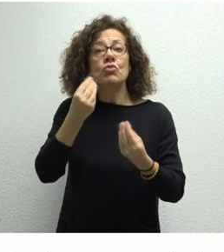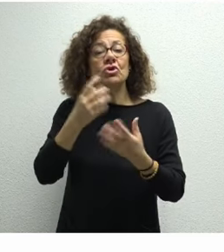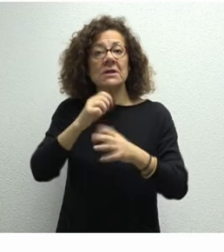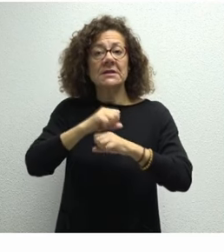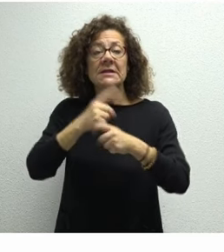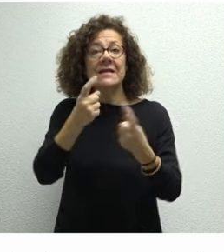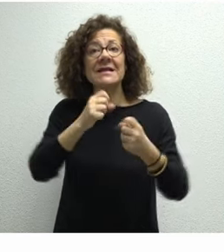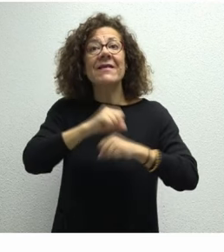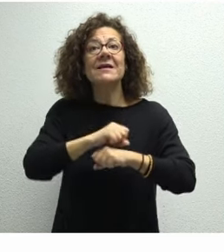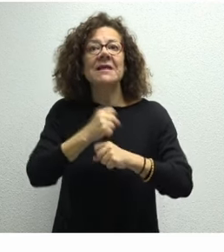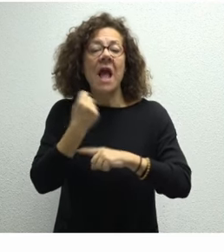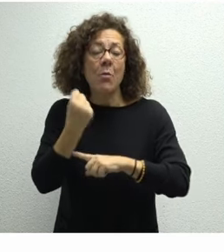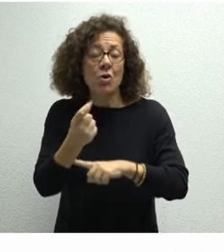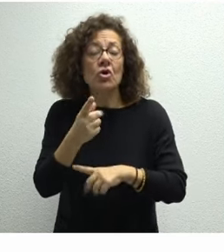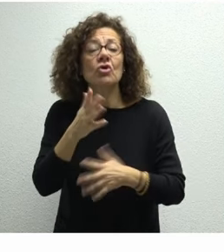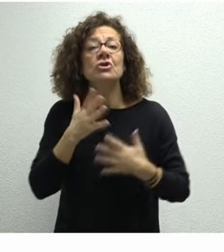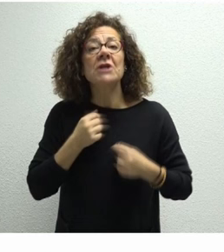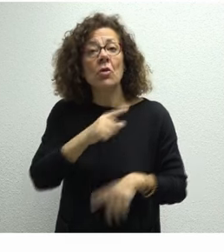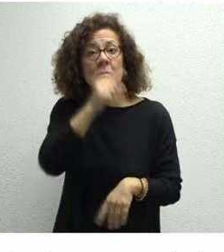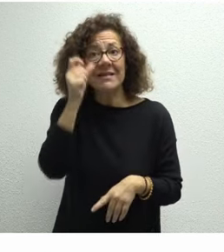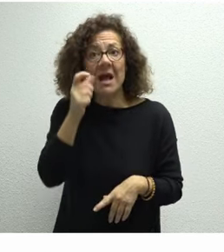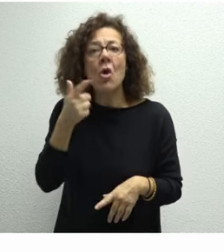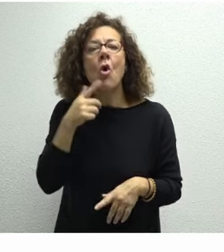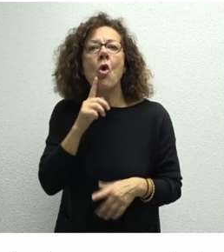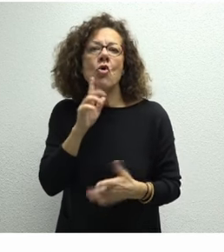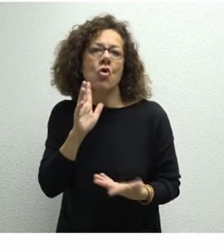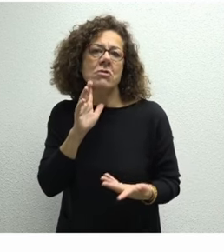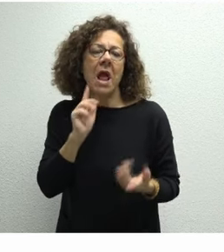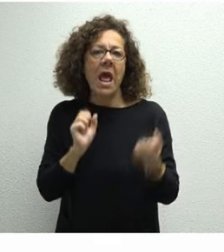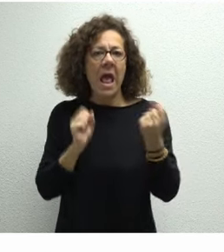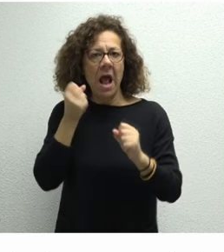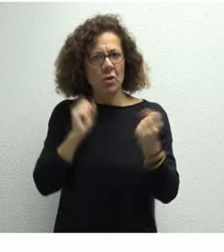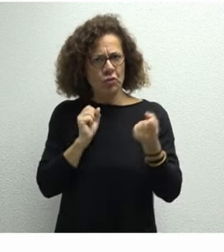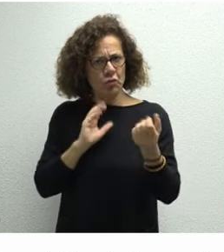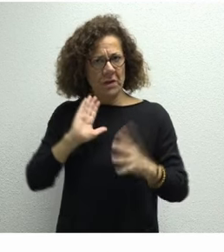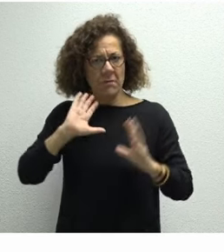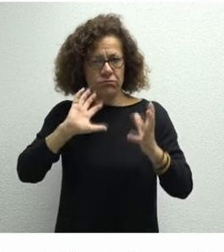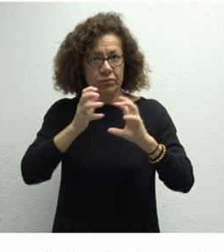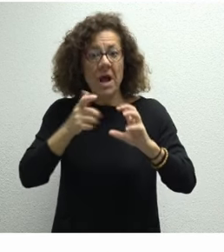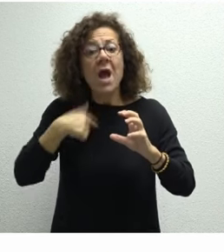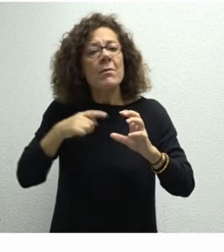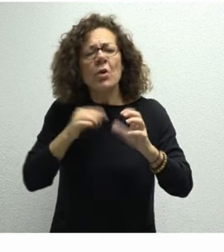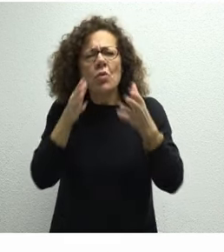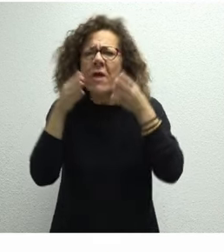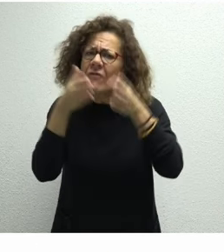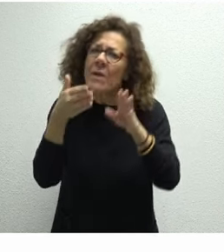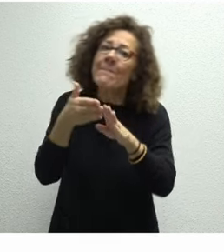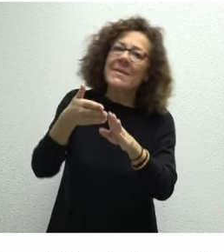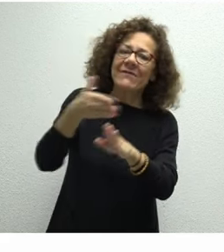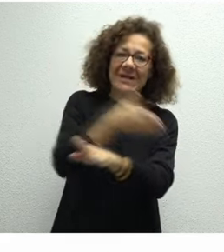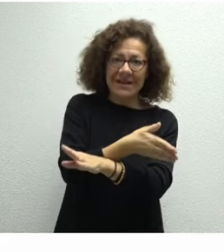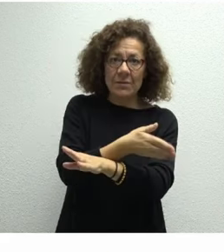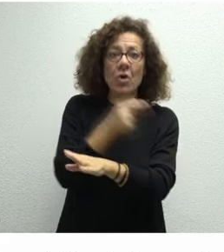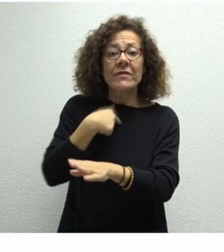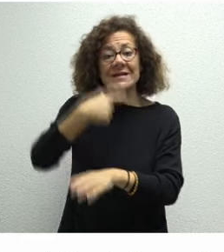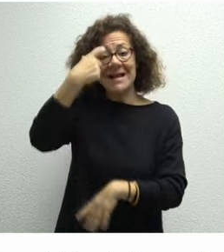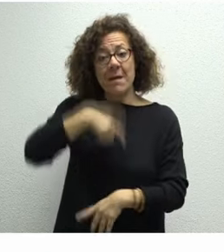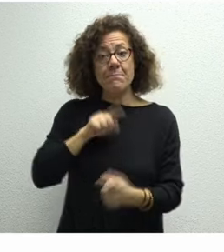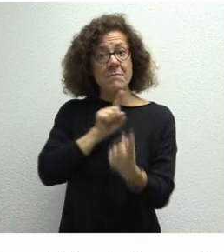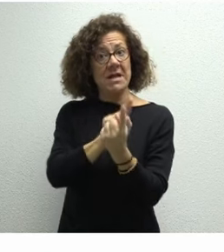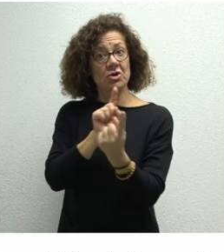con con problemas de Salud Mental o con alteraciones de la conducta y además no De cualquier manera sino desde un enfoque preventivo desde la